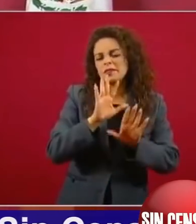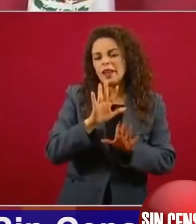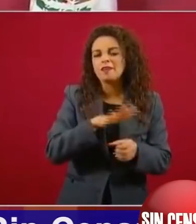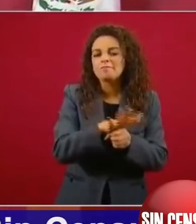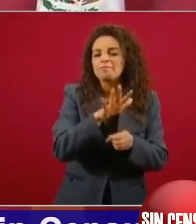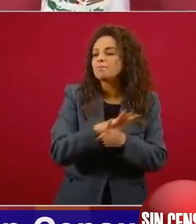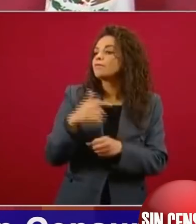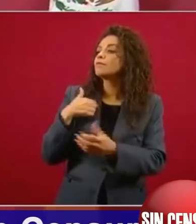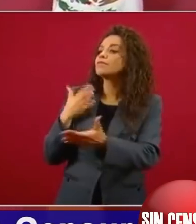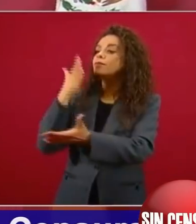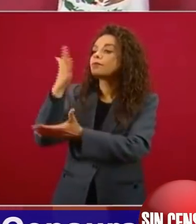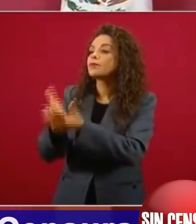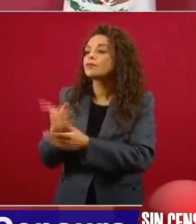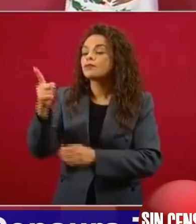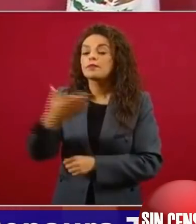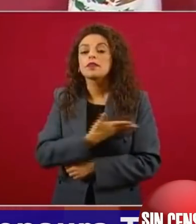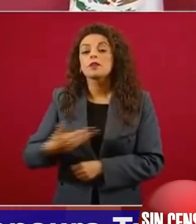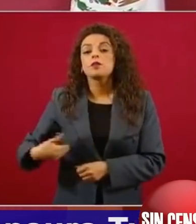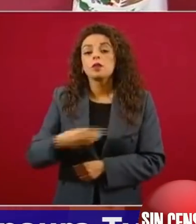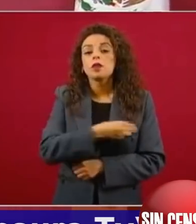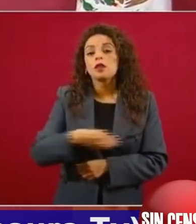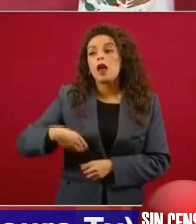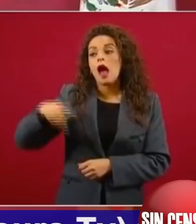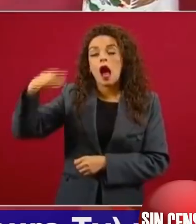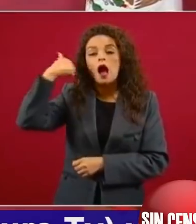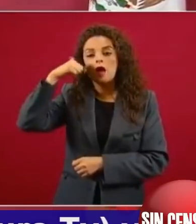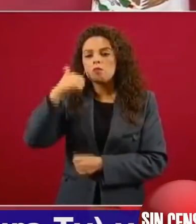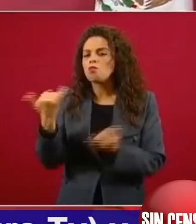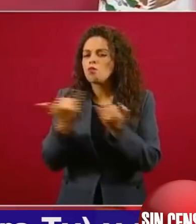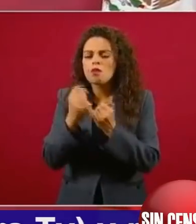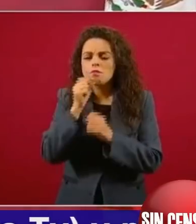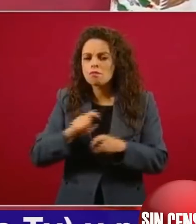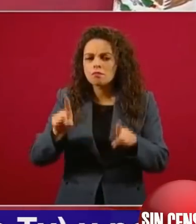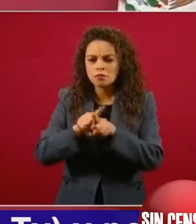Acapulco y le decía lo mismo: tengo 20 millones,